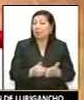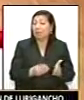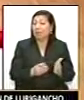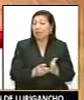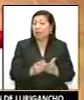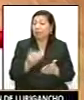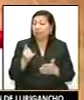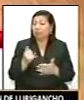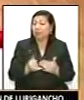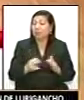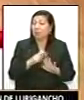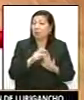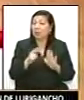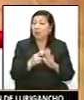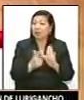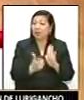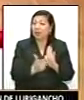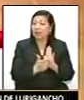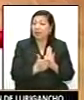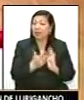predictamen recaído en el proyecto de ley